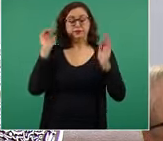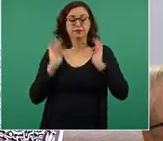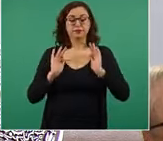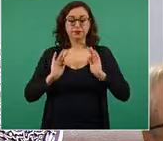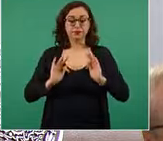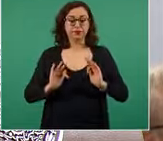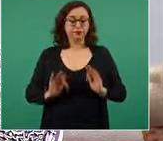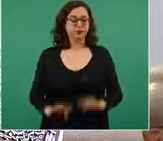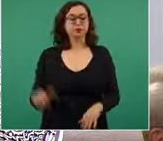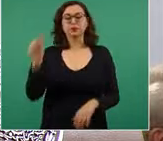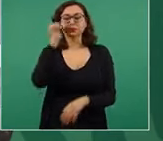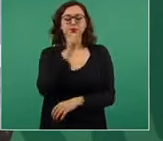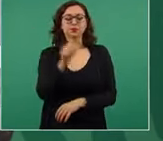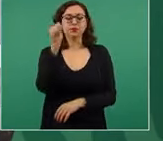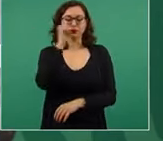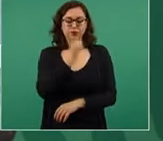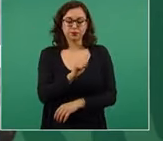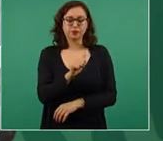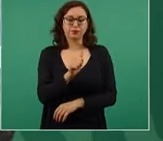tranquila siempre para poder